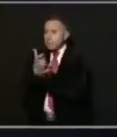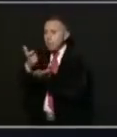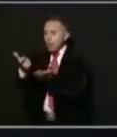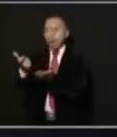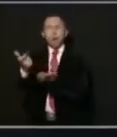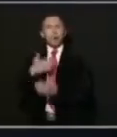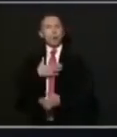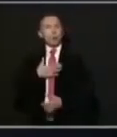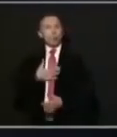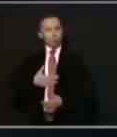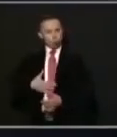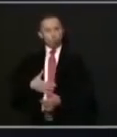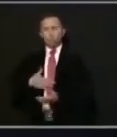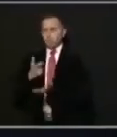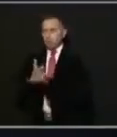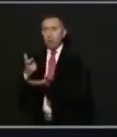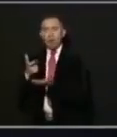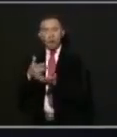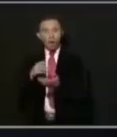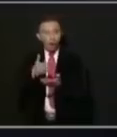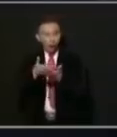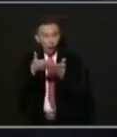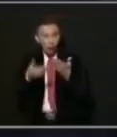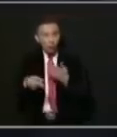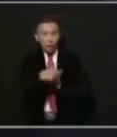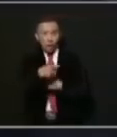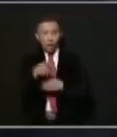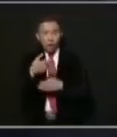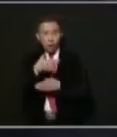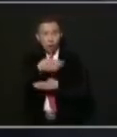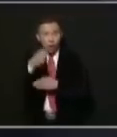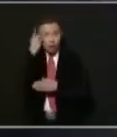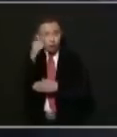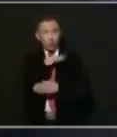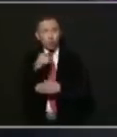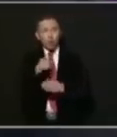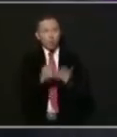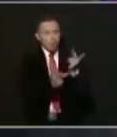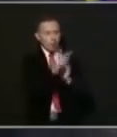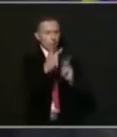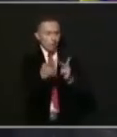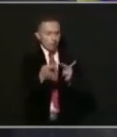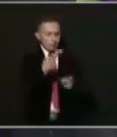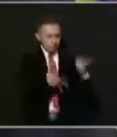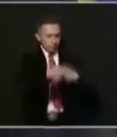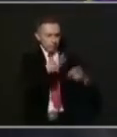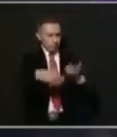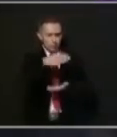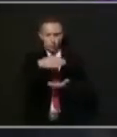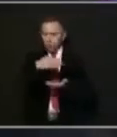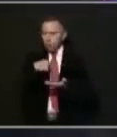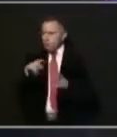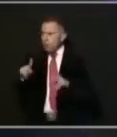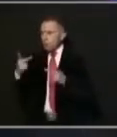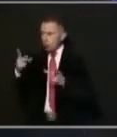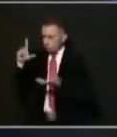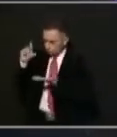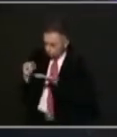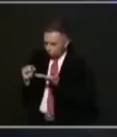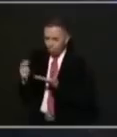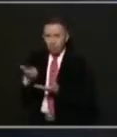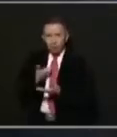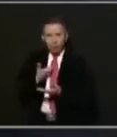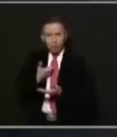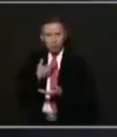como ahora, que el productor tiene que vender barato todo lo que produce y comprar caro todo lo que necesita.